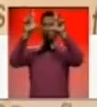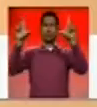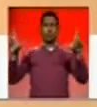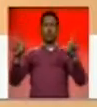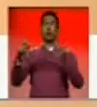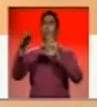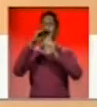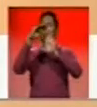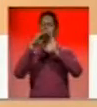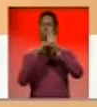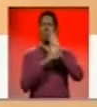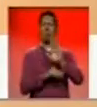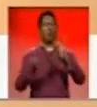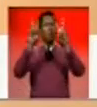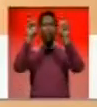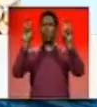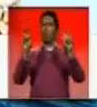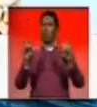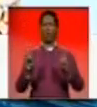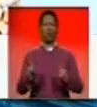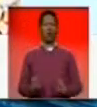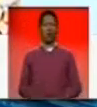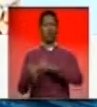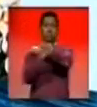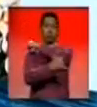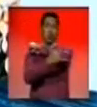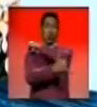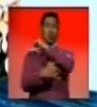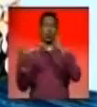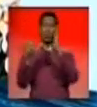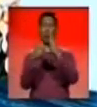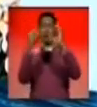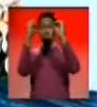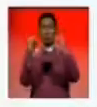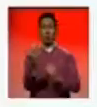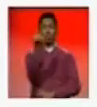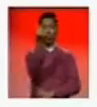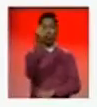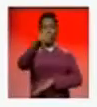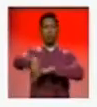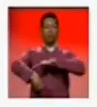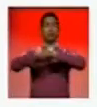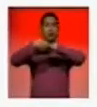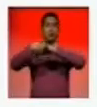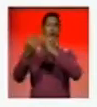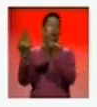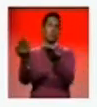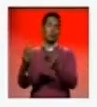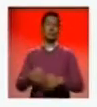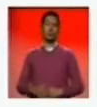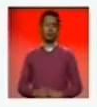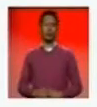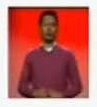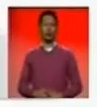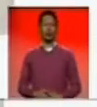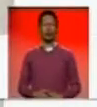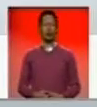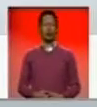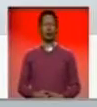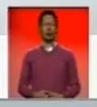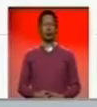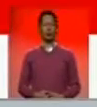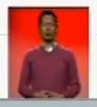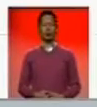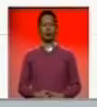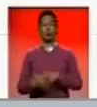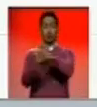hasta blogs creados para desprestigiarlos, todos añaden ideas en torno a lo que en inglés se conoce como tax havens.